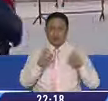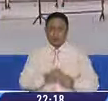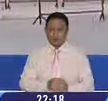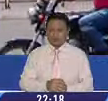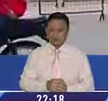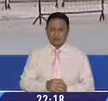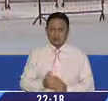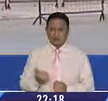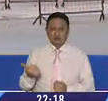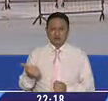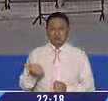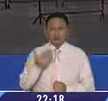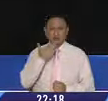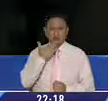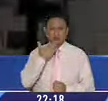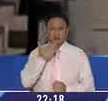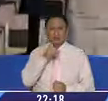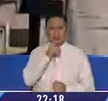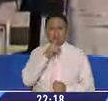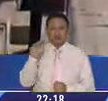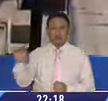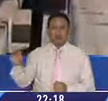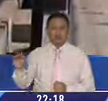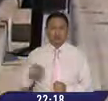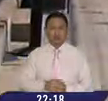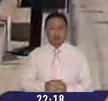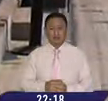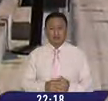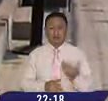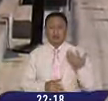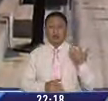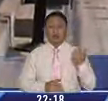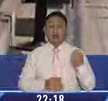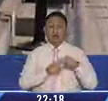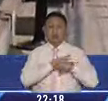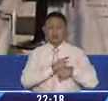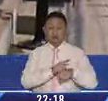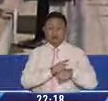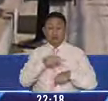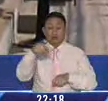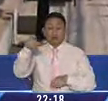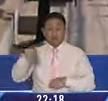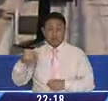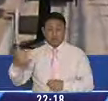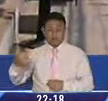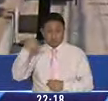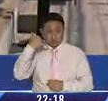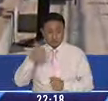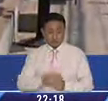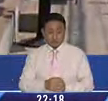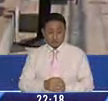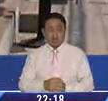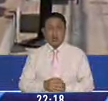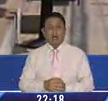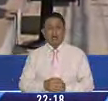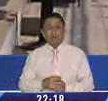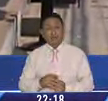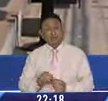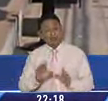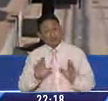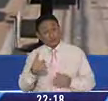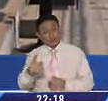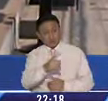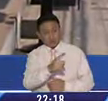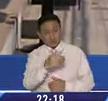dicha dependencia policial. Y a los 15 minutos, el tipo que llamó le dijo, es por gusto que tú vas